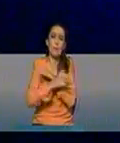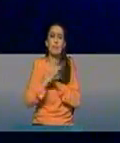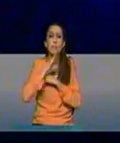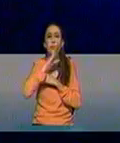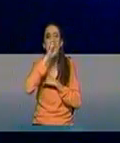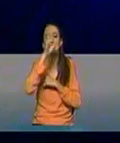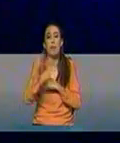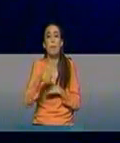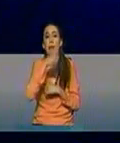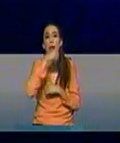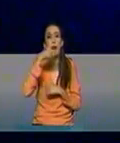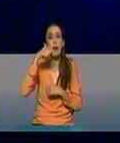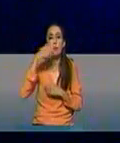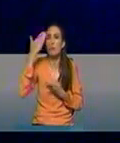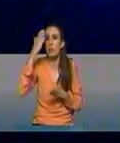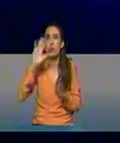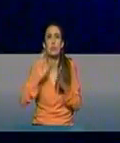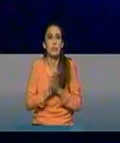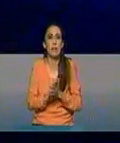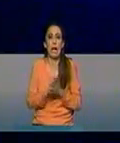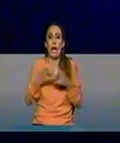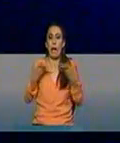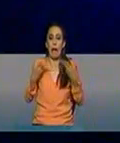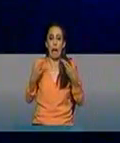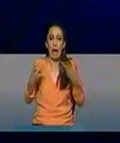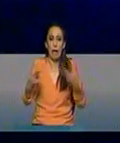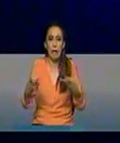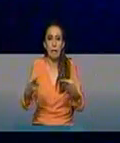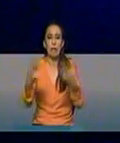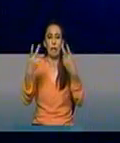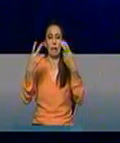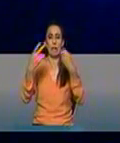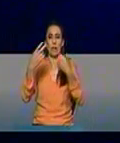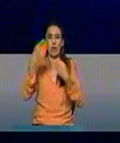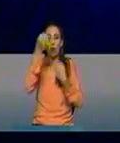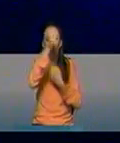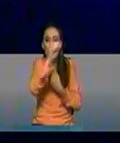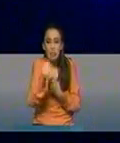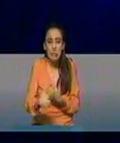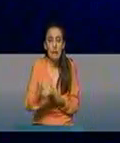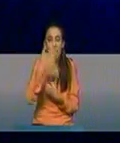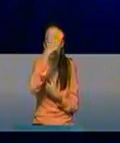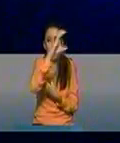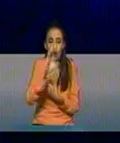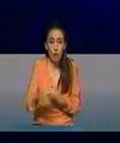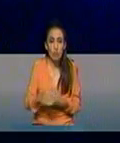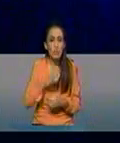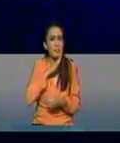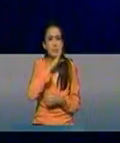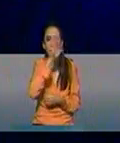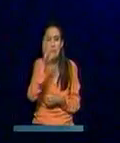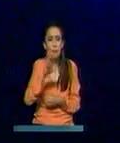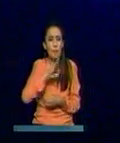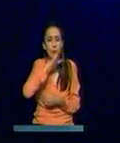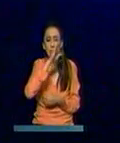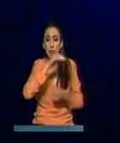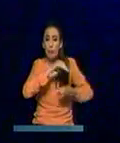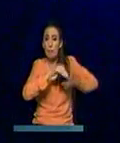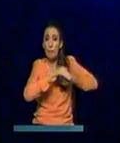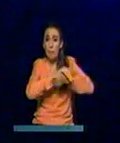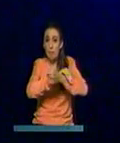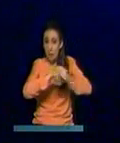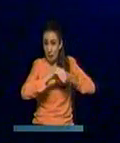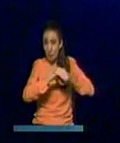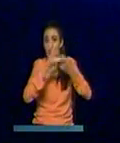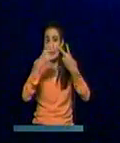esta bebida con comidas típicas en la costa, en la sierra ecuatoriana, en el oriente, en Galápagos, siempre cae bien